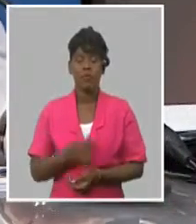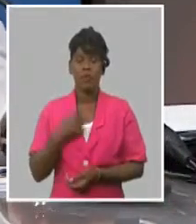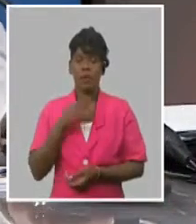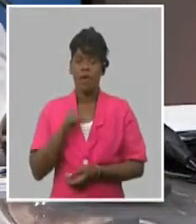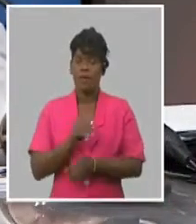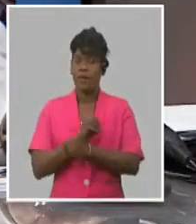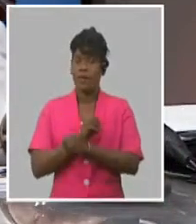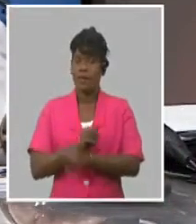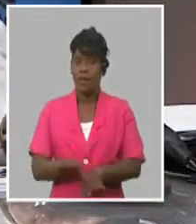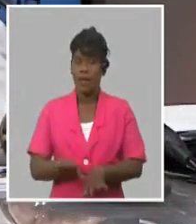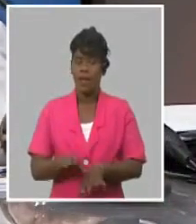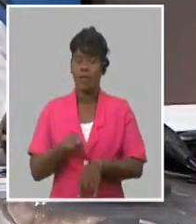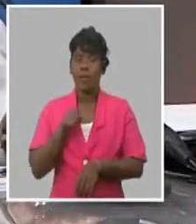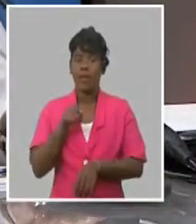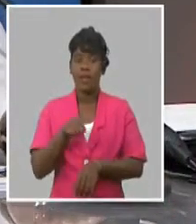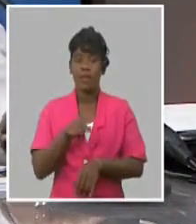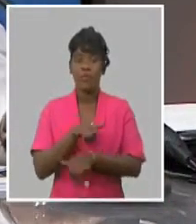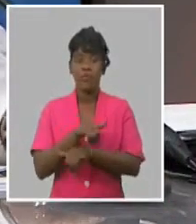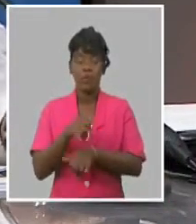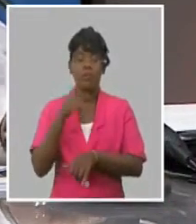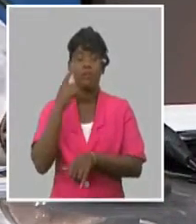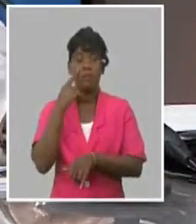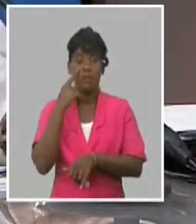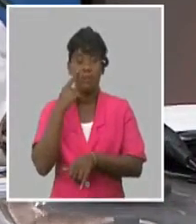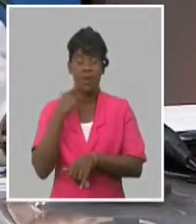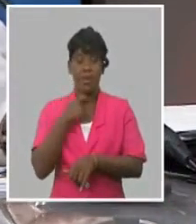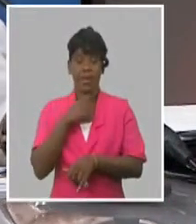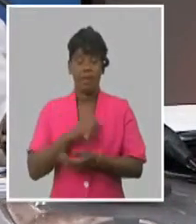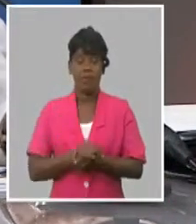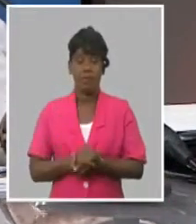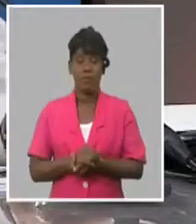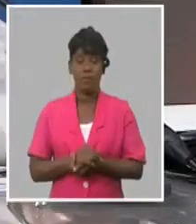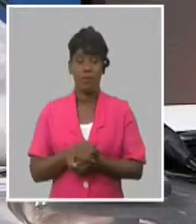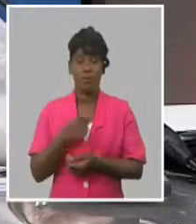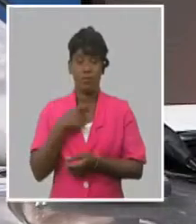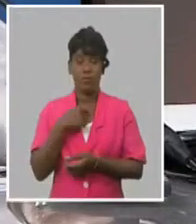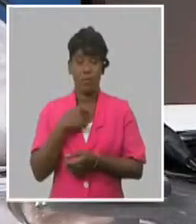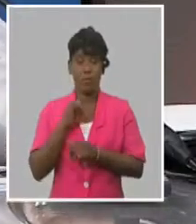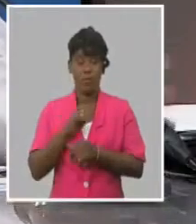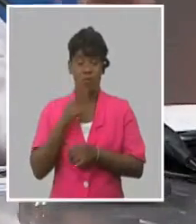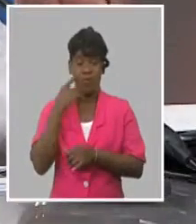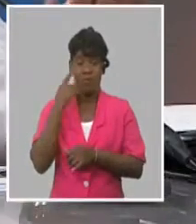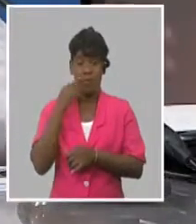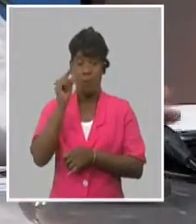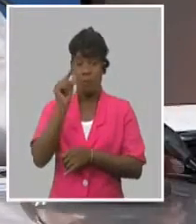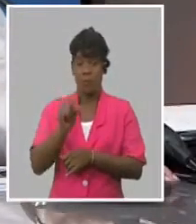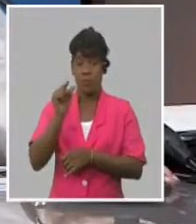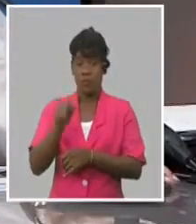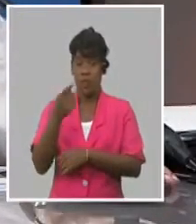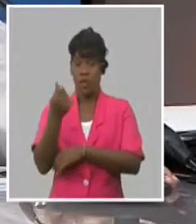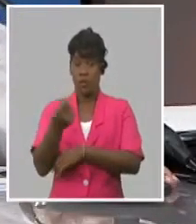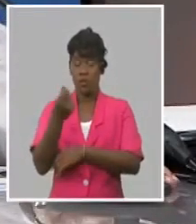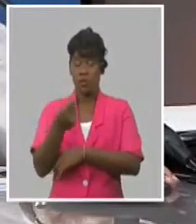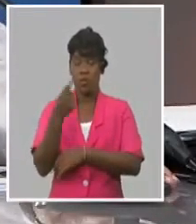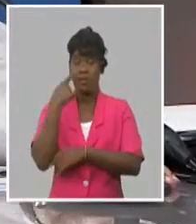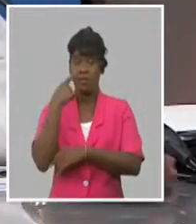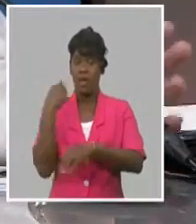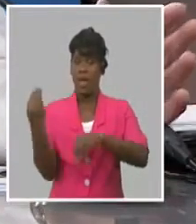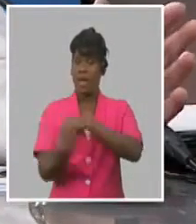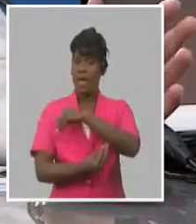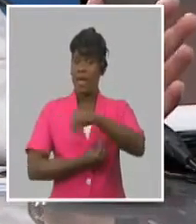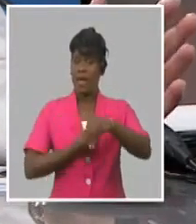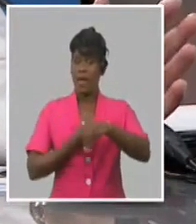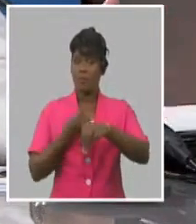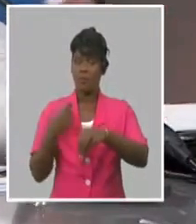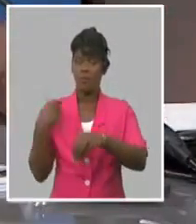transparencia, de mi generación hacia atrás, no hay economista en Cuba que haya vivido una devaluación de la moneda. No